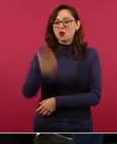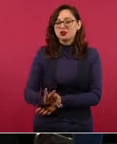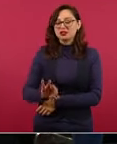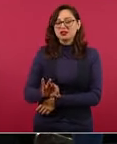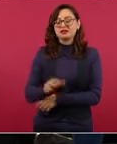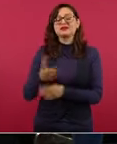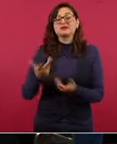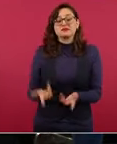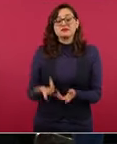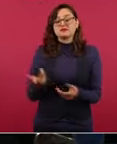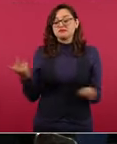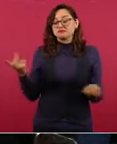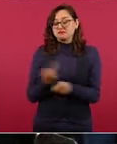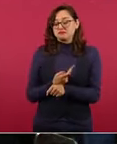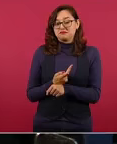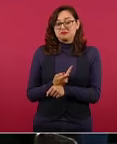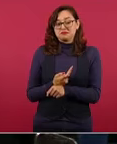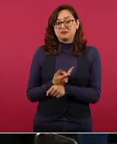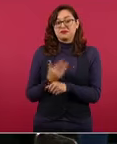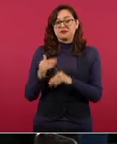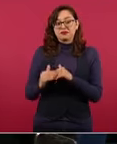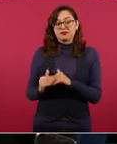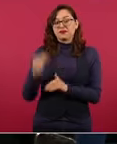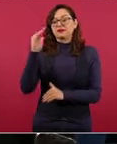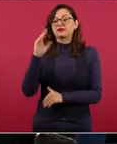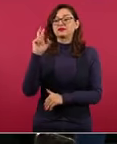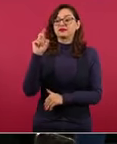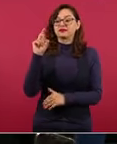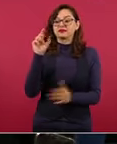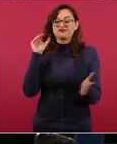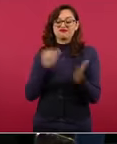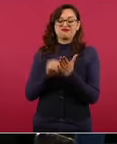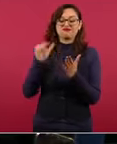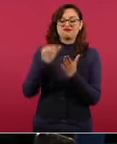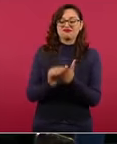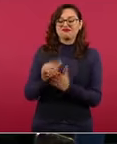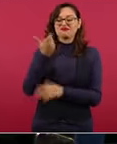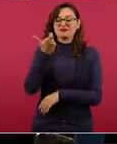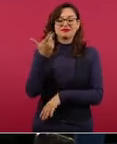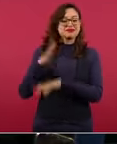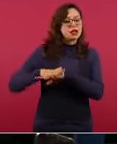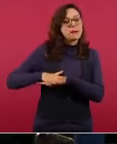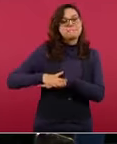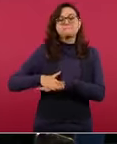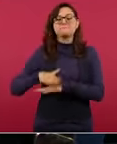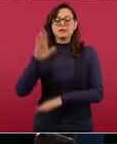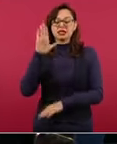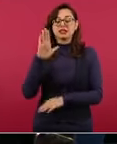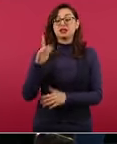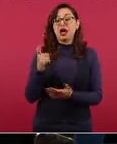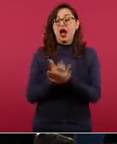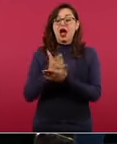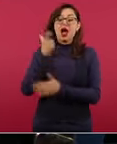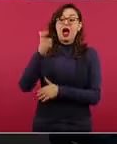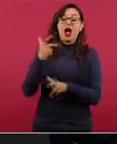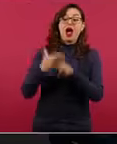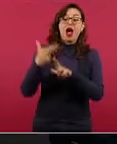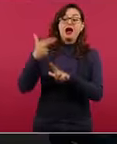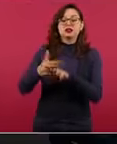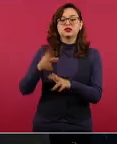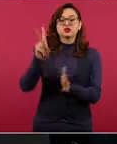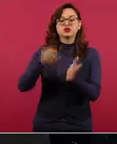como se hizo bajo este esquema el costo se elevó a más de 30 mil millones de pesos y además se va a terminar de pagar hasta